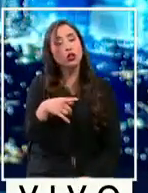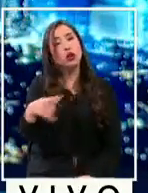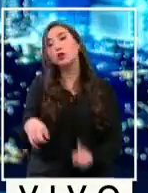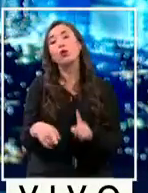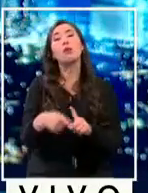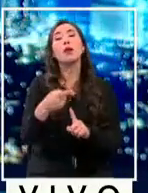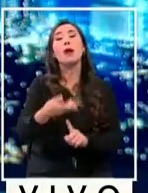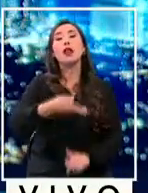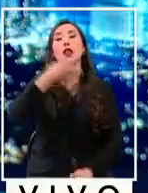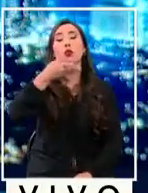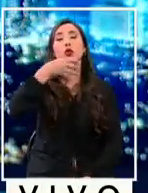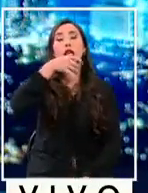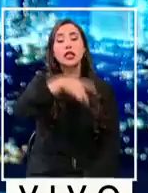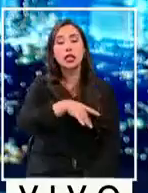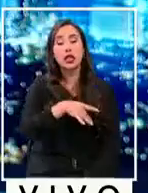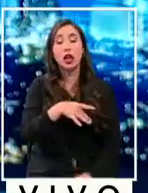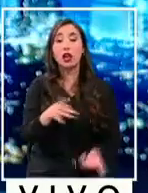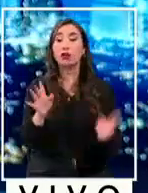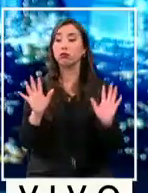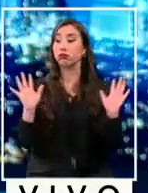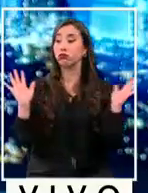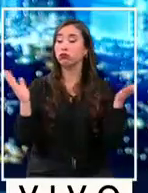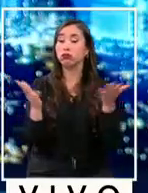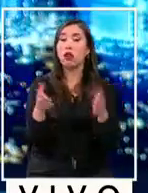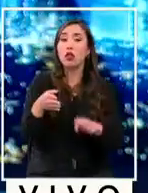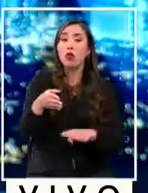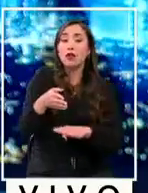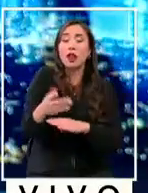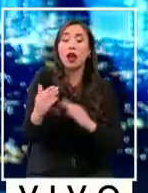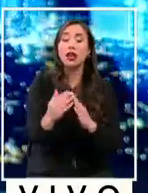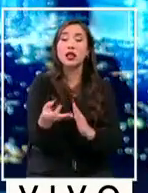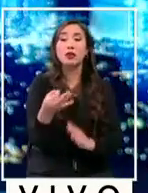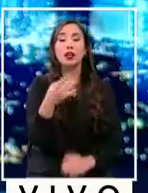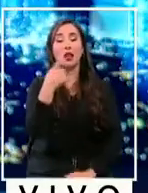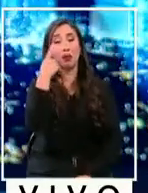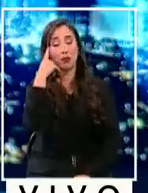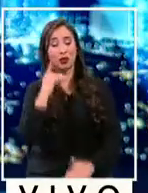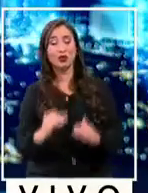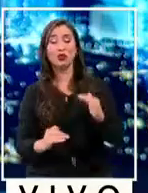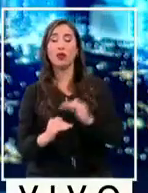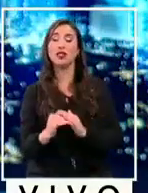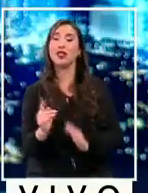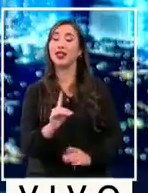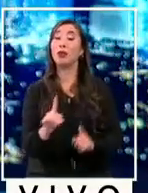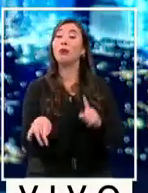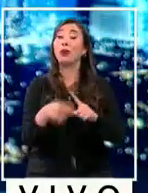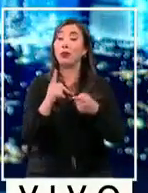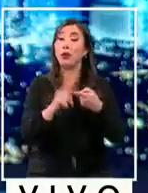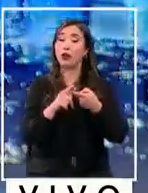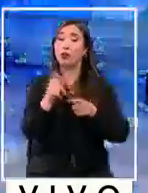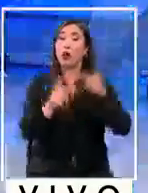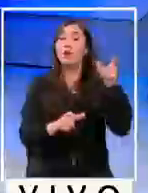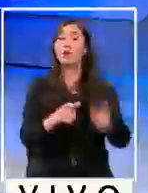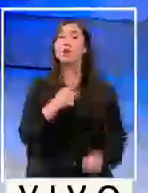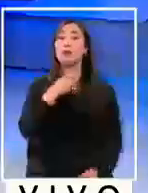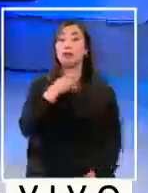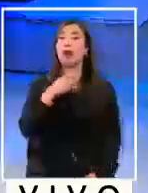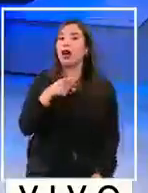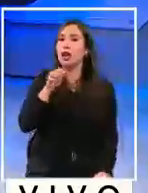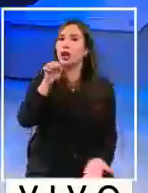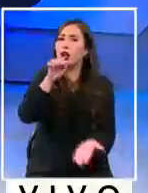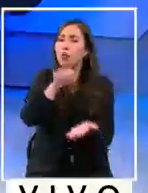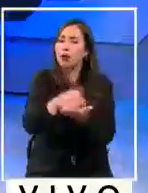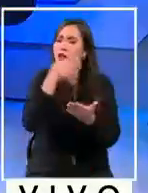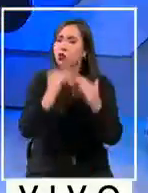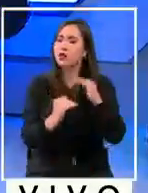primer discurso en Chile y en el marco de una visita en La Moneda. Pero no es suficiente. Primero, porque hay víctimas que así lo reclaman.